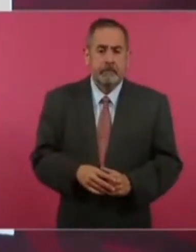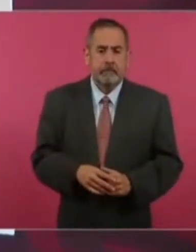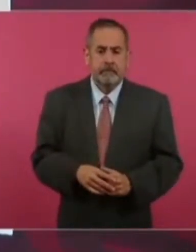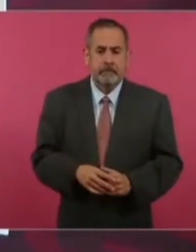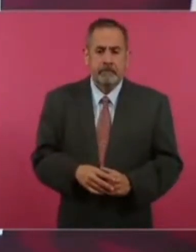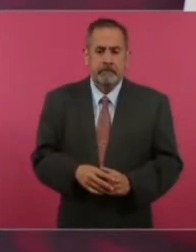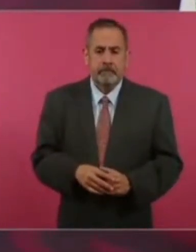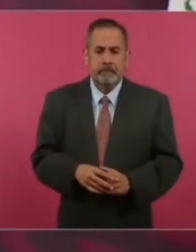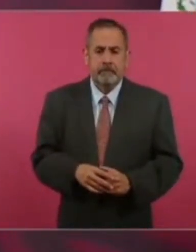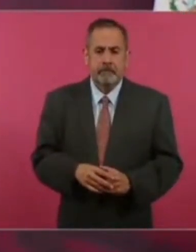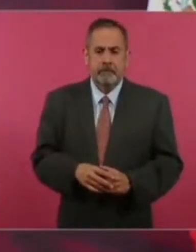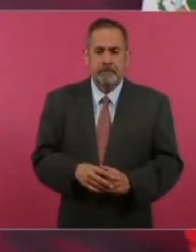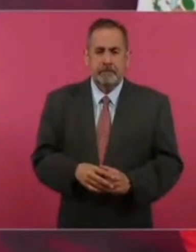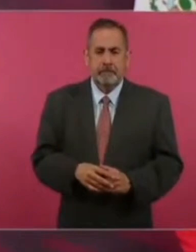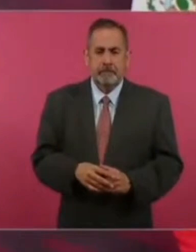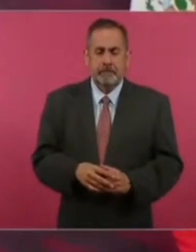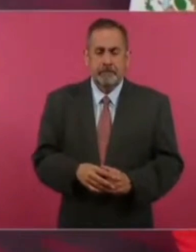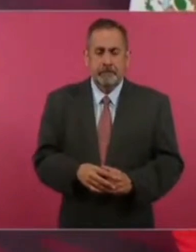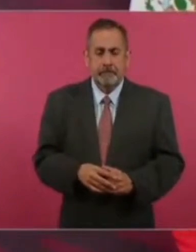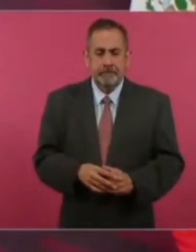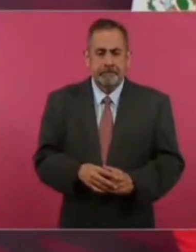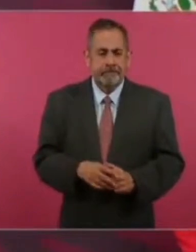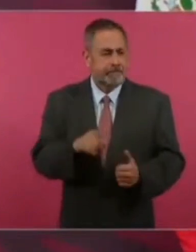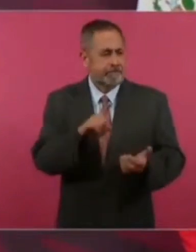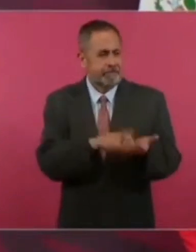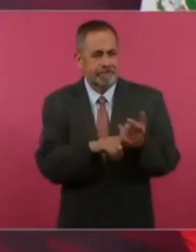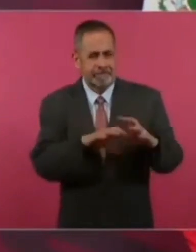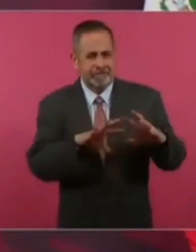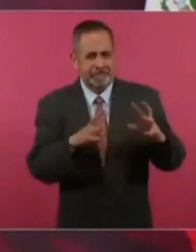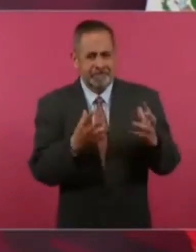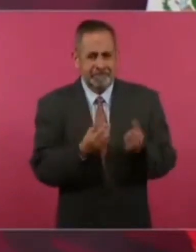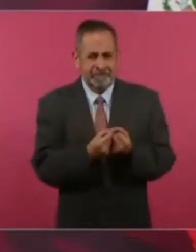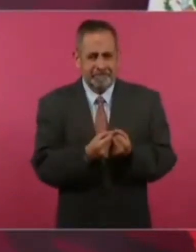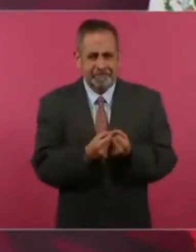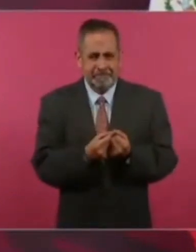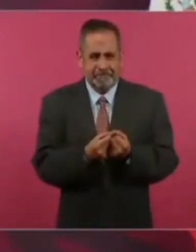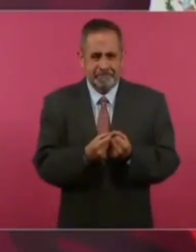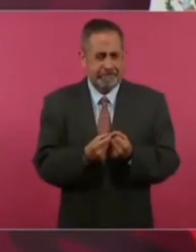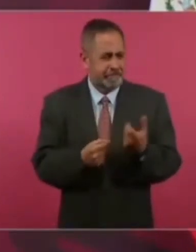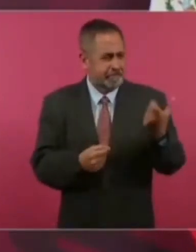llegaron a tener 25 veces más